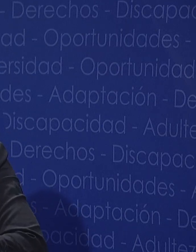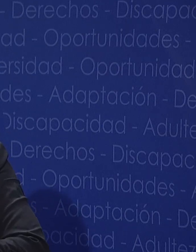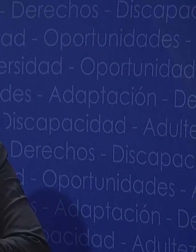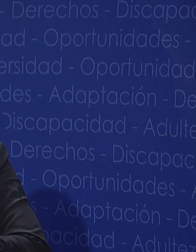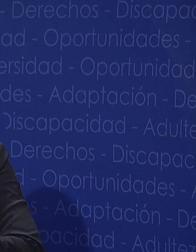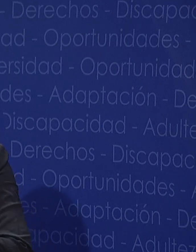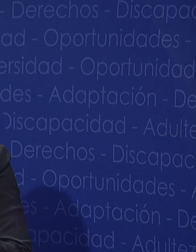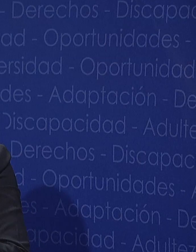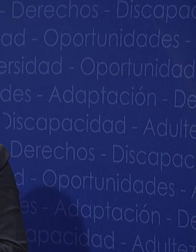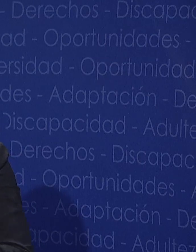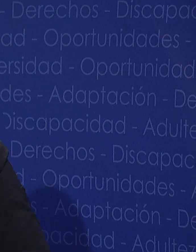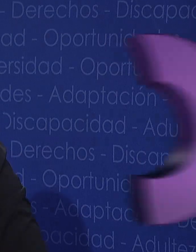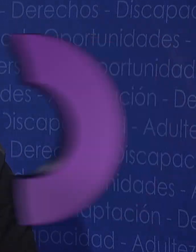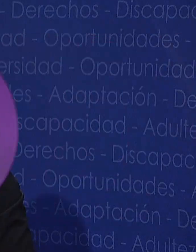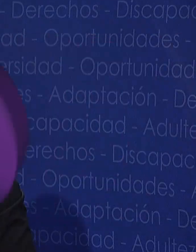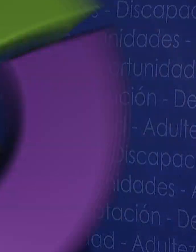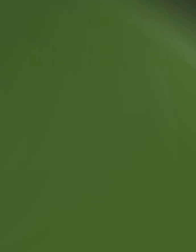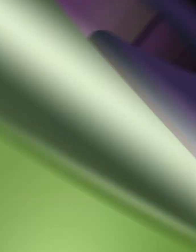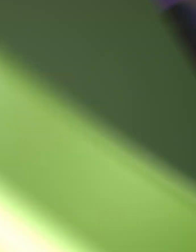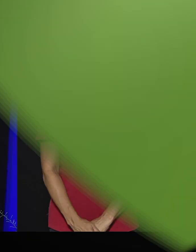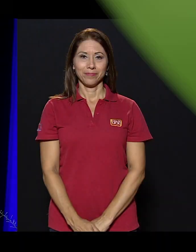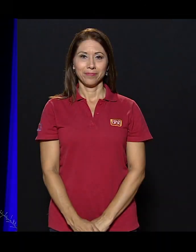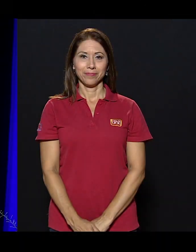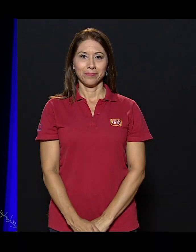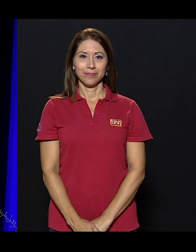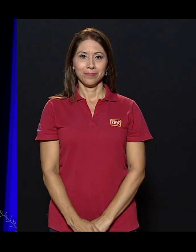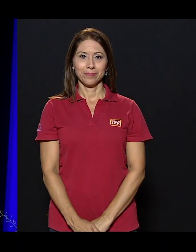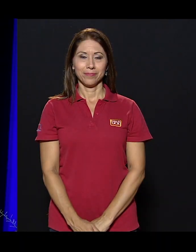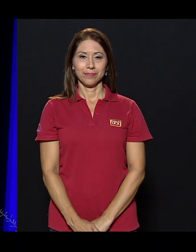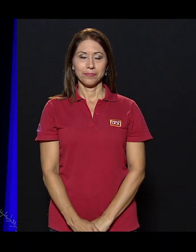con discapacidad y adultas mayores.